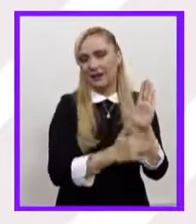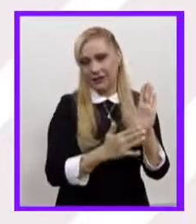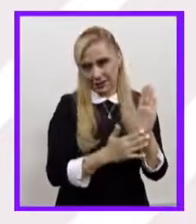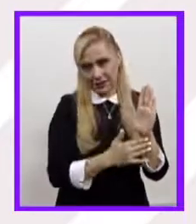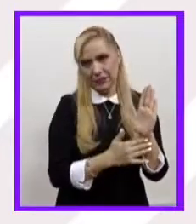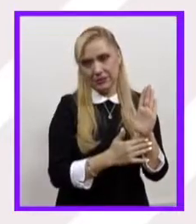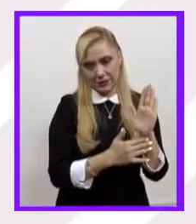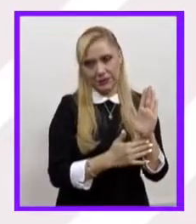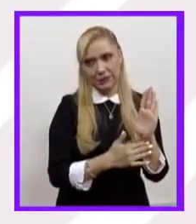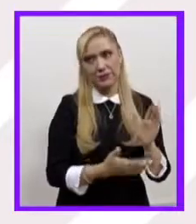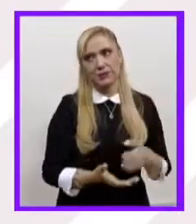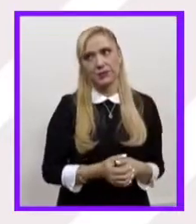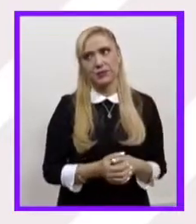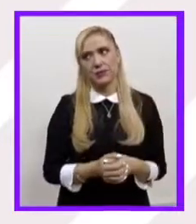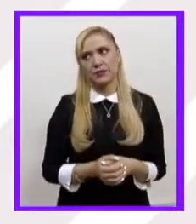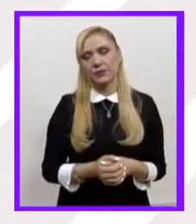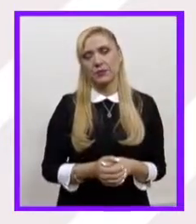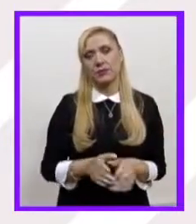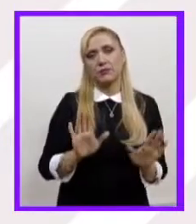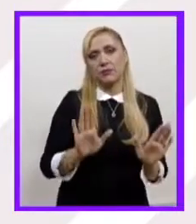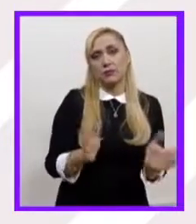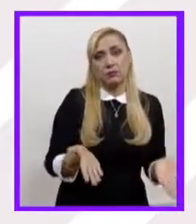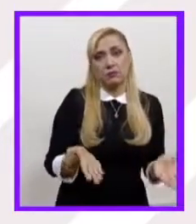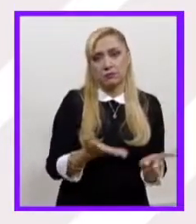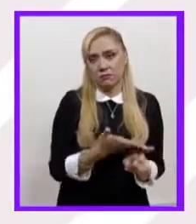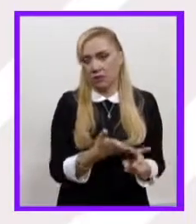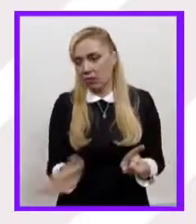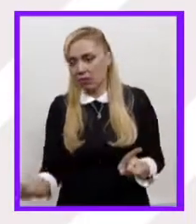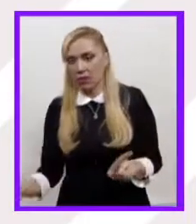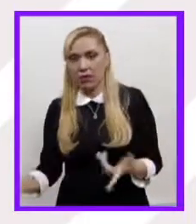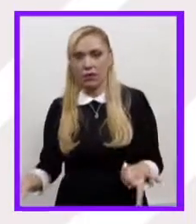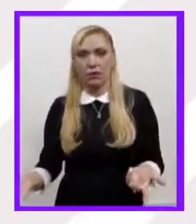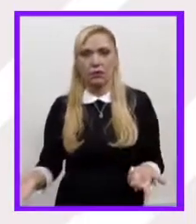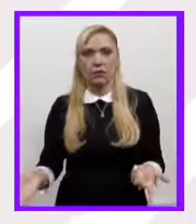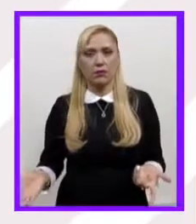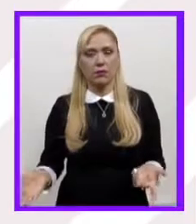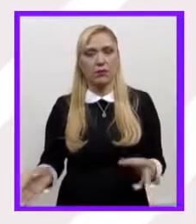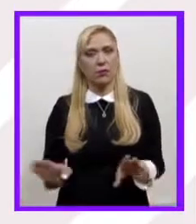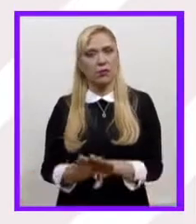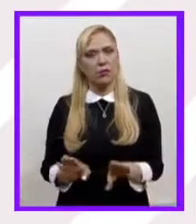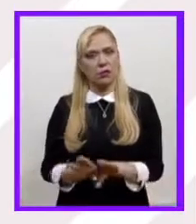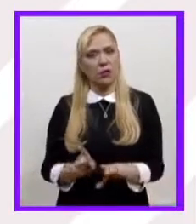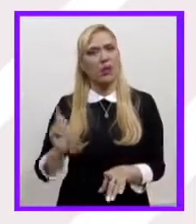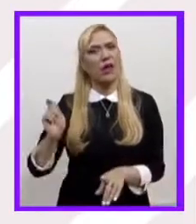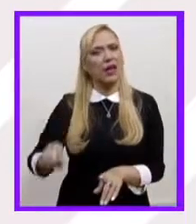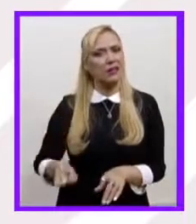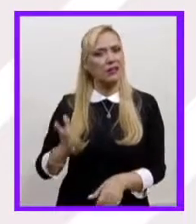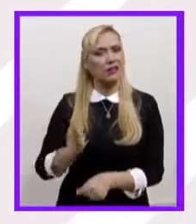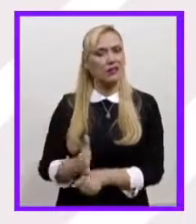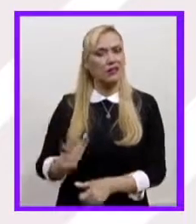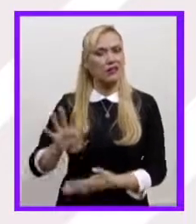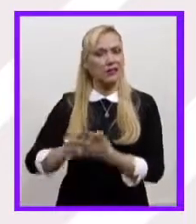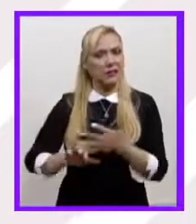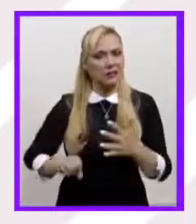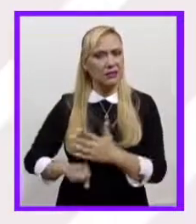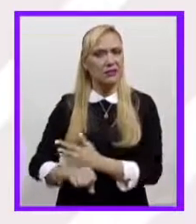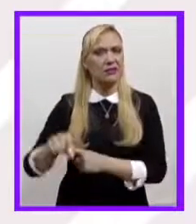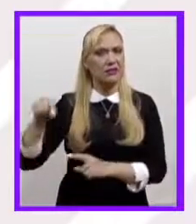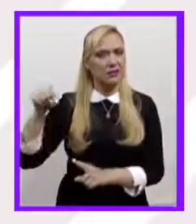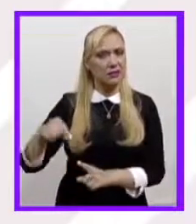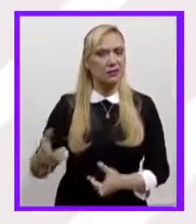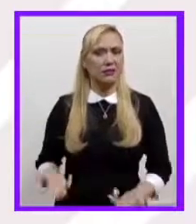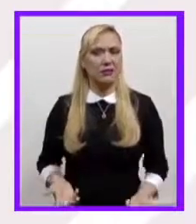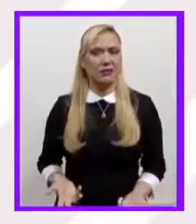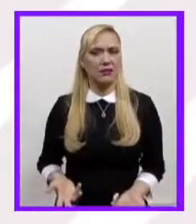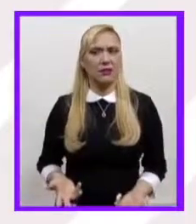con esa nominación, se sale desde el punto de vista, como yo digo, restringido de cómo se entiende el punitivismo, ¿no? Lo que no quiere decir que